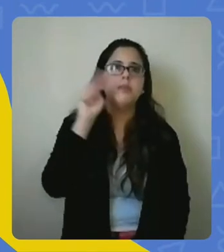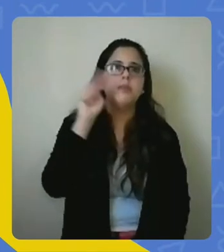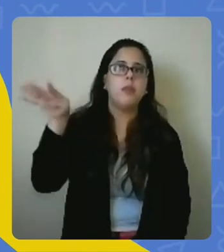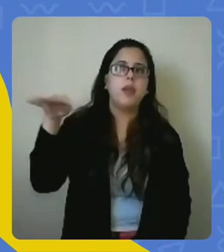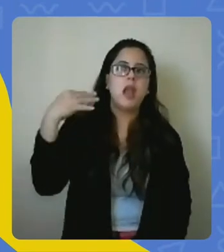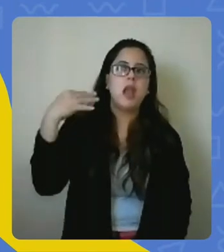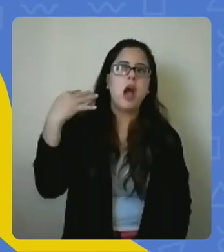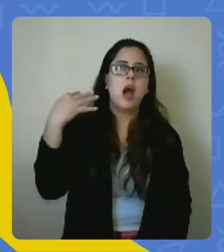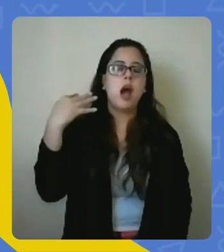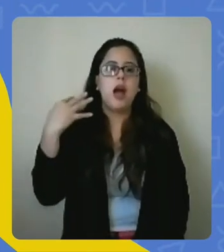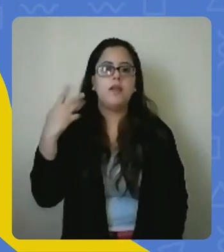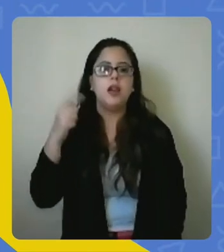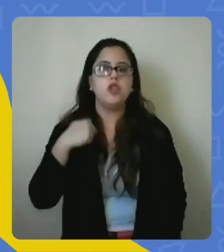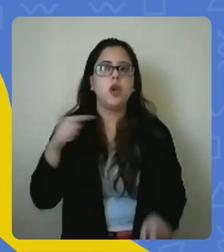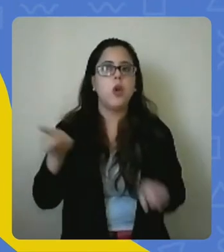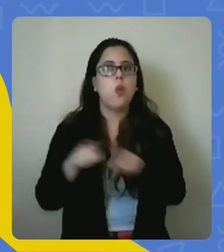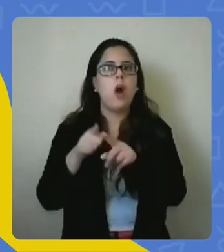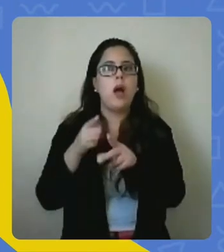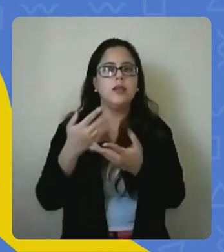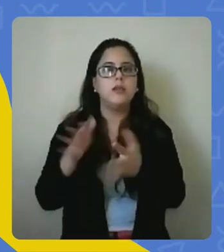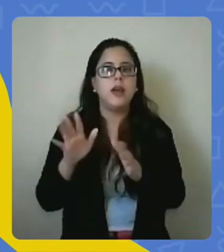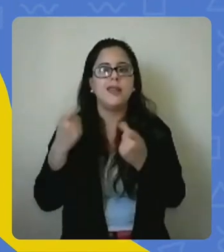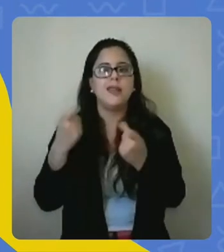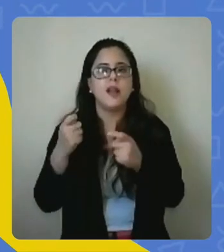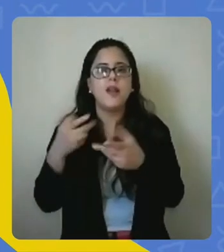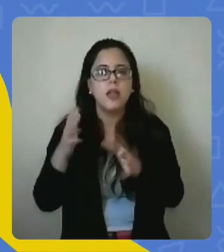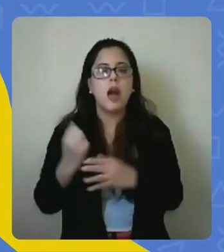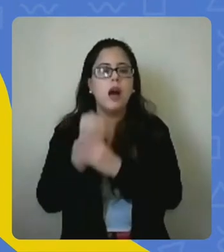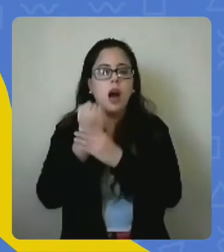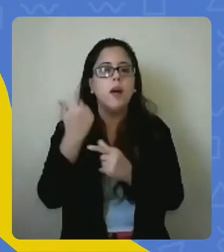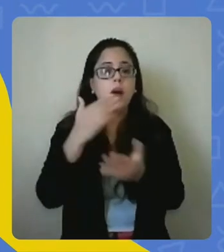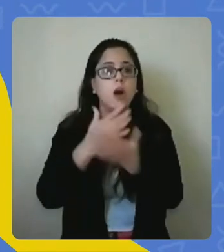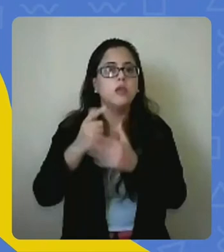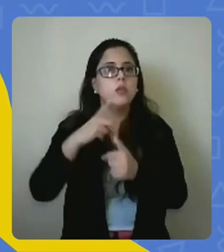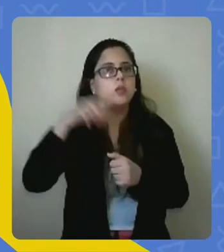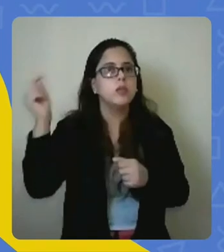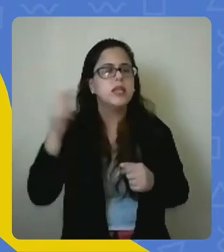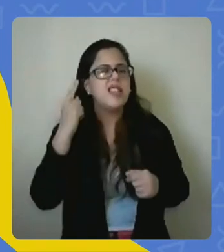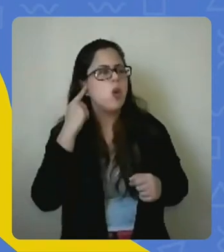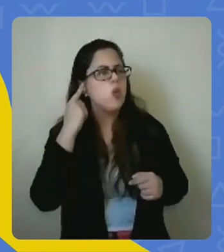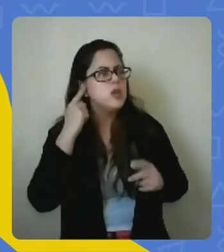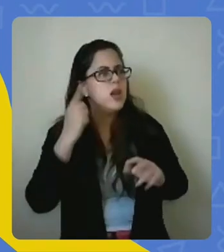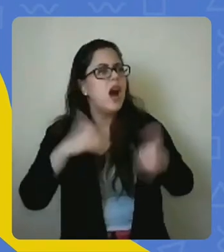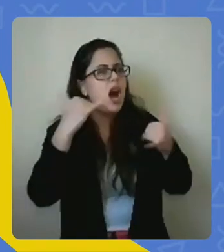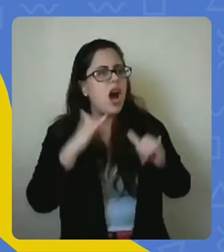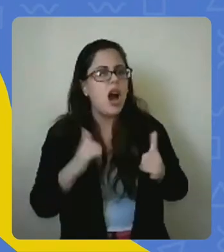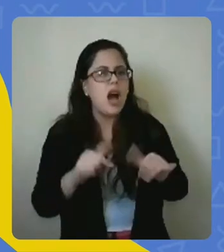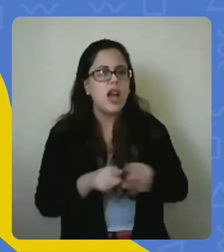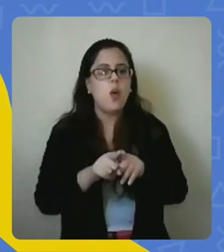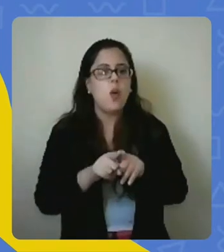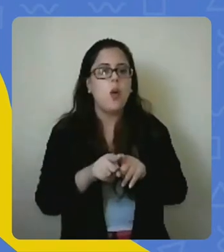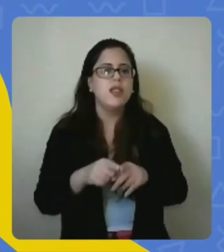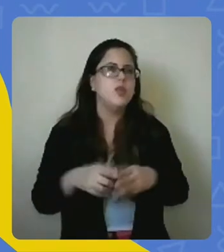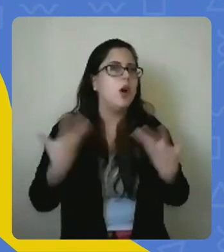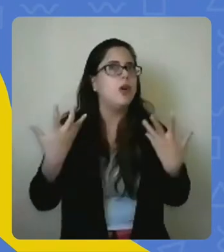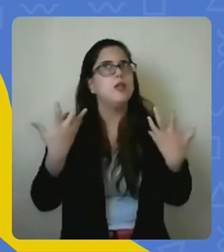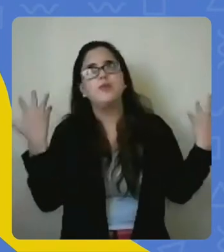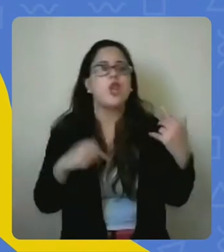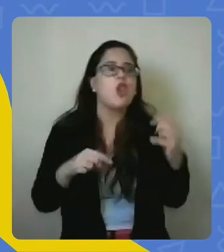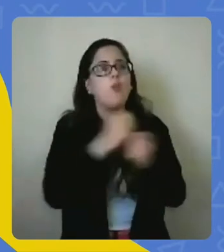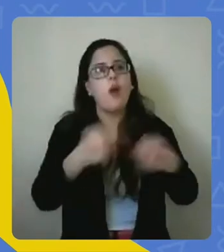intervenir bastante, pero cuando yo me fui, las escuchaba jugar, me daba bronca que no podía filmarlas así como a escondidas,